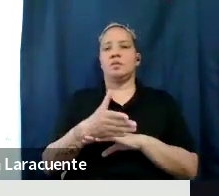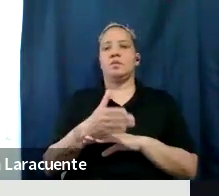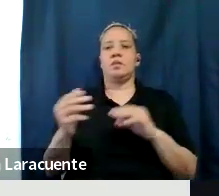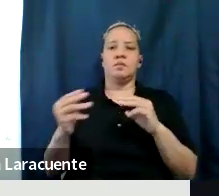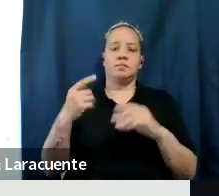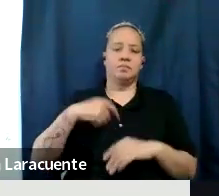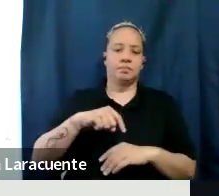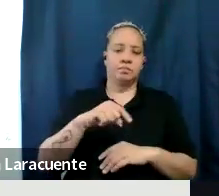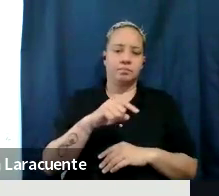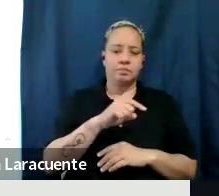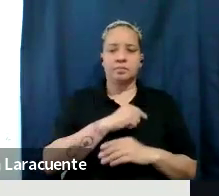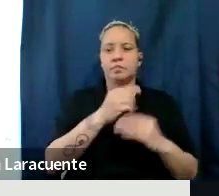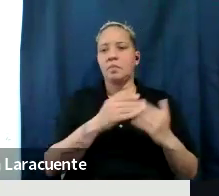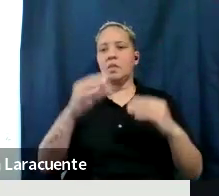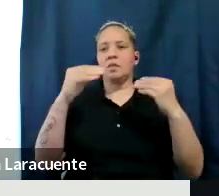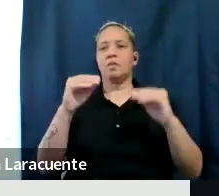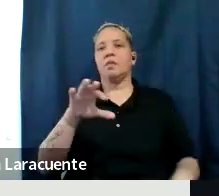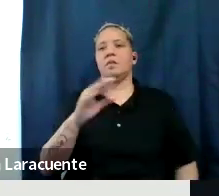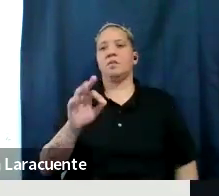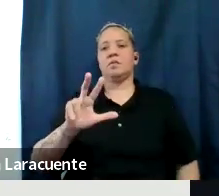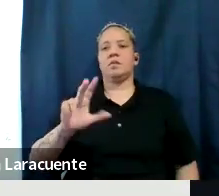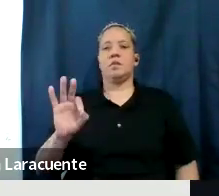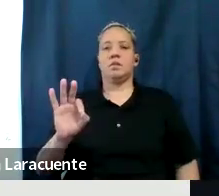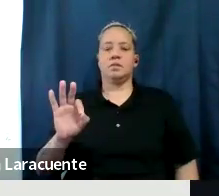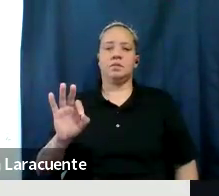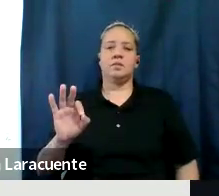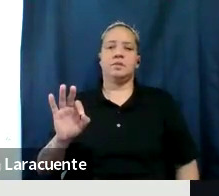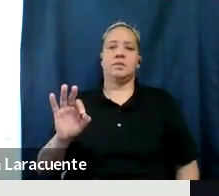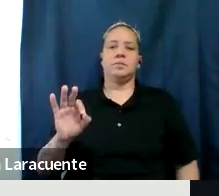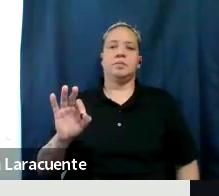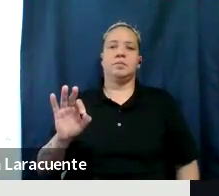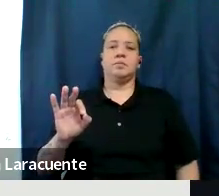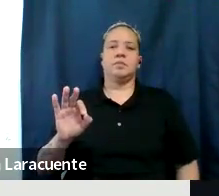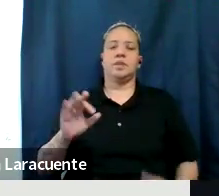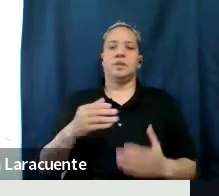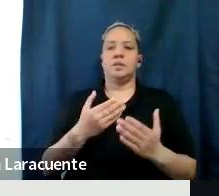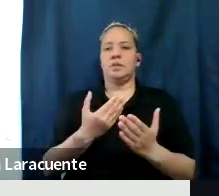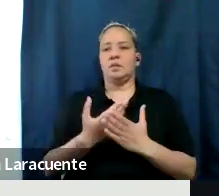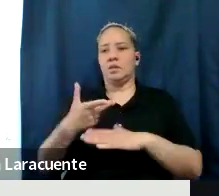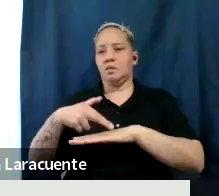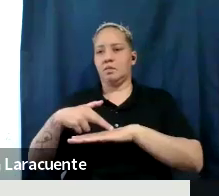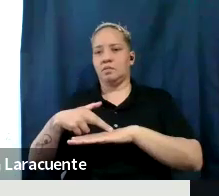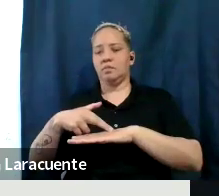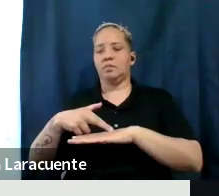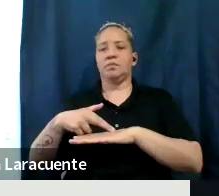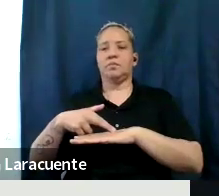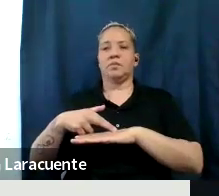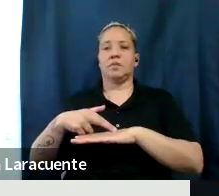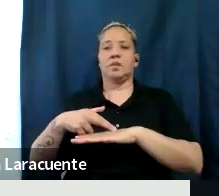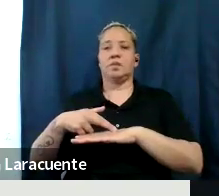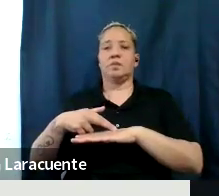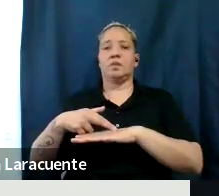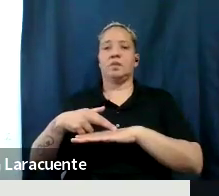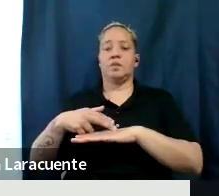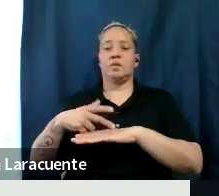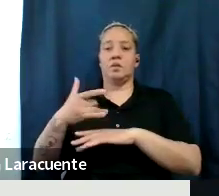a partir de abril de 1939, que llegará a borbotones a Puerto Rico, y todavía algunos de esos hijos